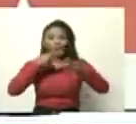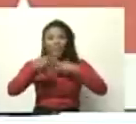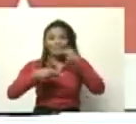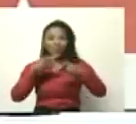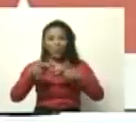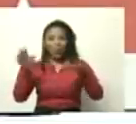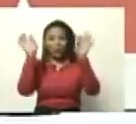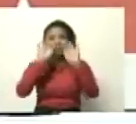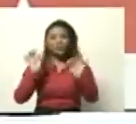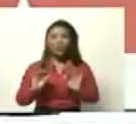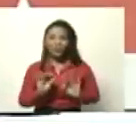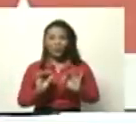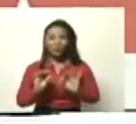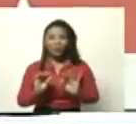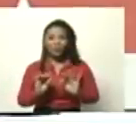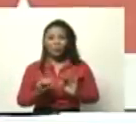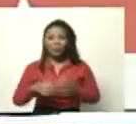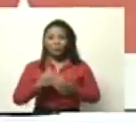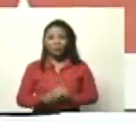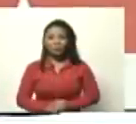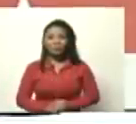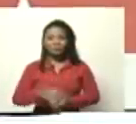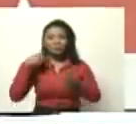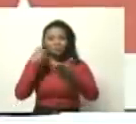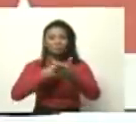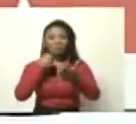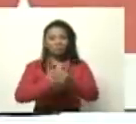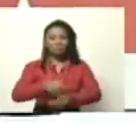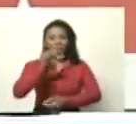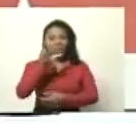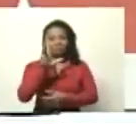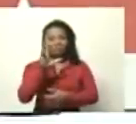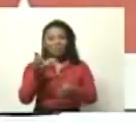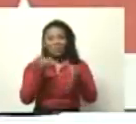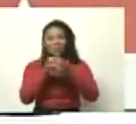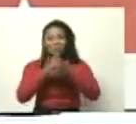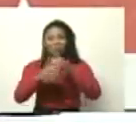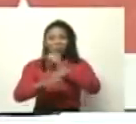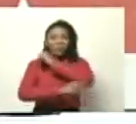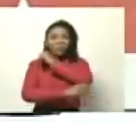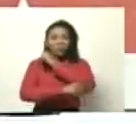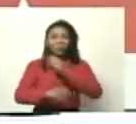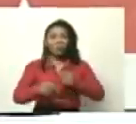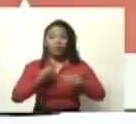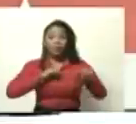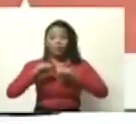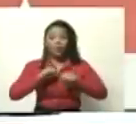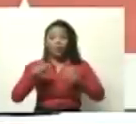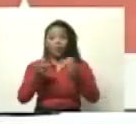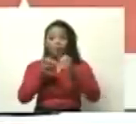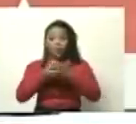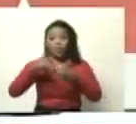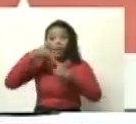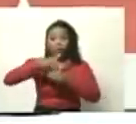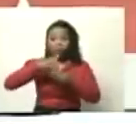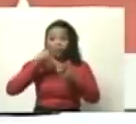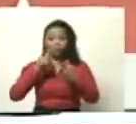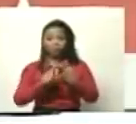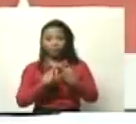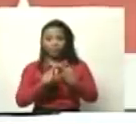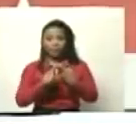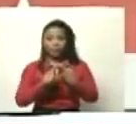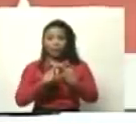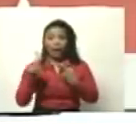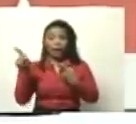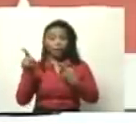el sentido de lucha contra tres mafias que se mueven. Mafia del combustible, que ya va